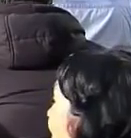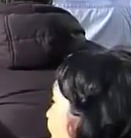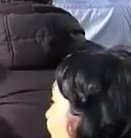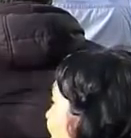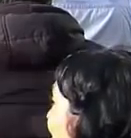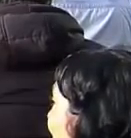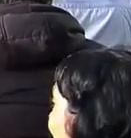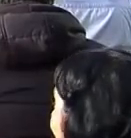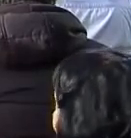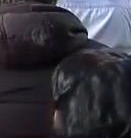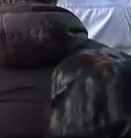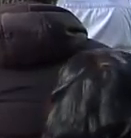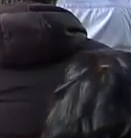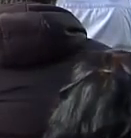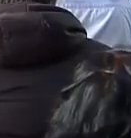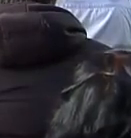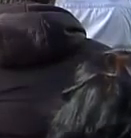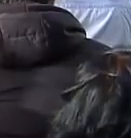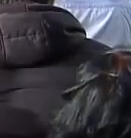estamos hablando de empresas